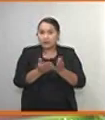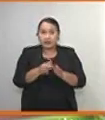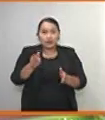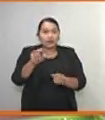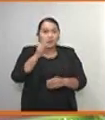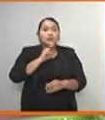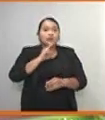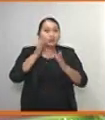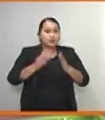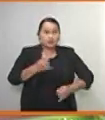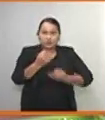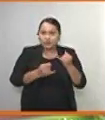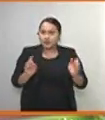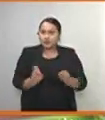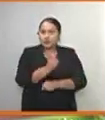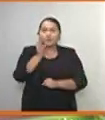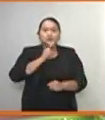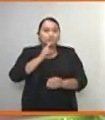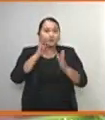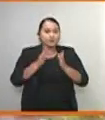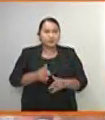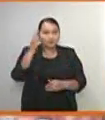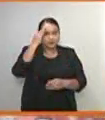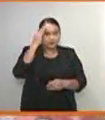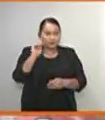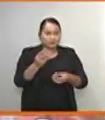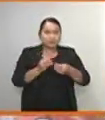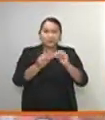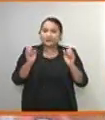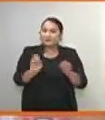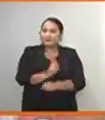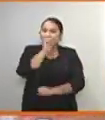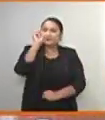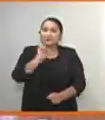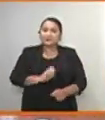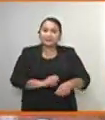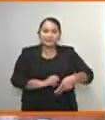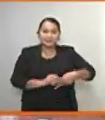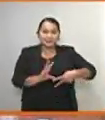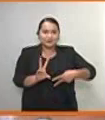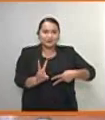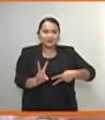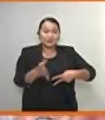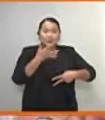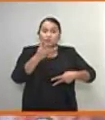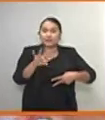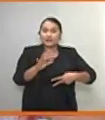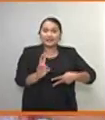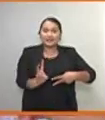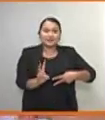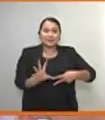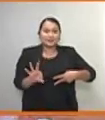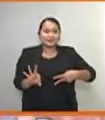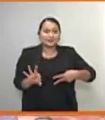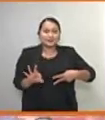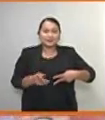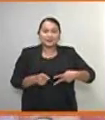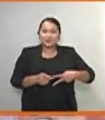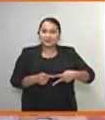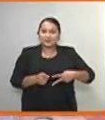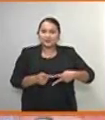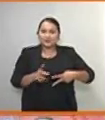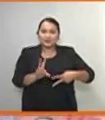Catracho. Conoceremos el primer número con su primer dígito. Este es el 7. Segundo dígito, suerte, porque es el 9. Primer número ganador